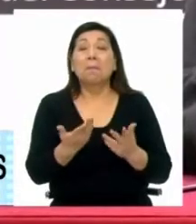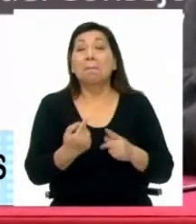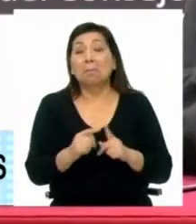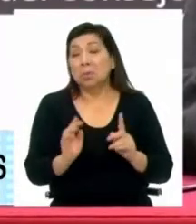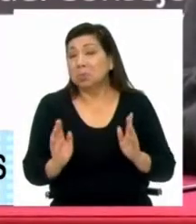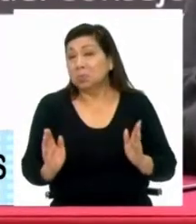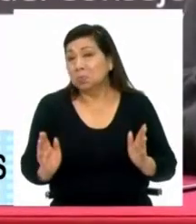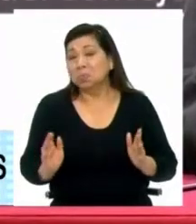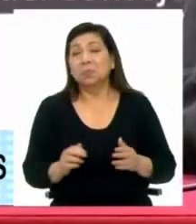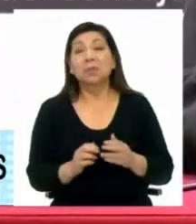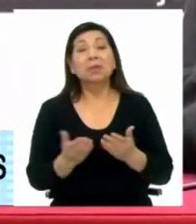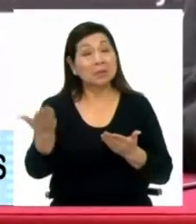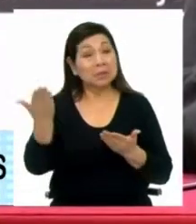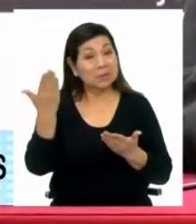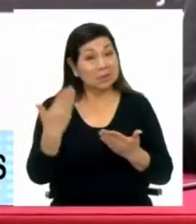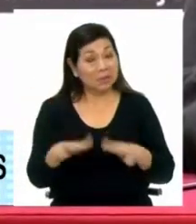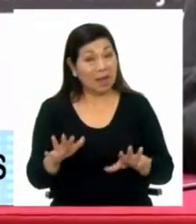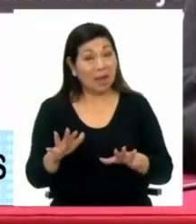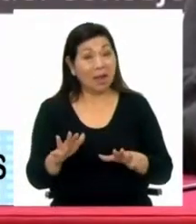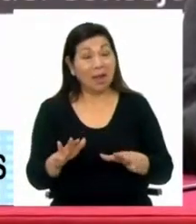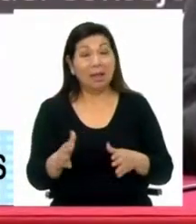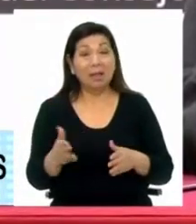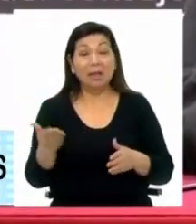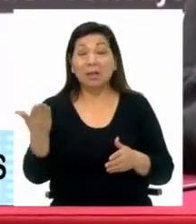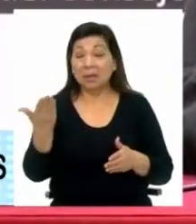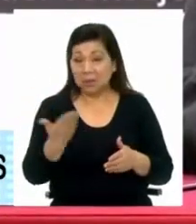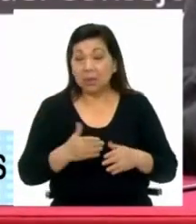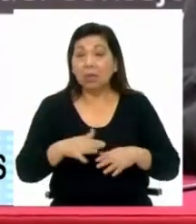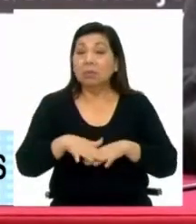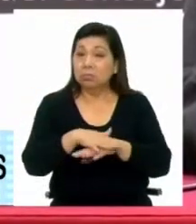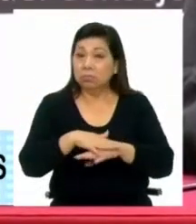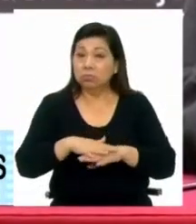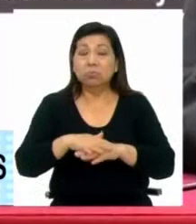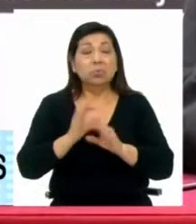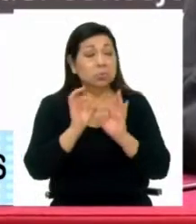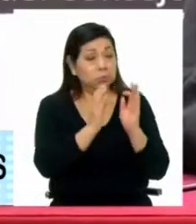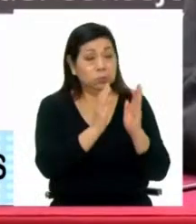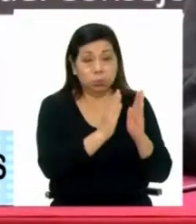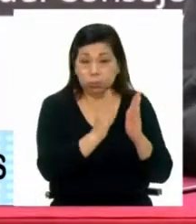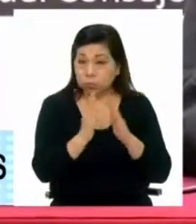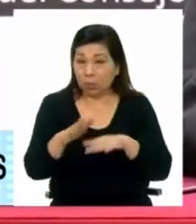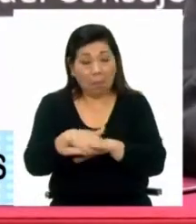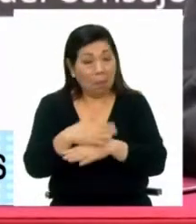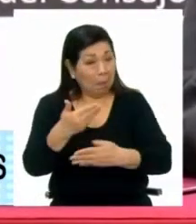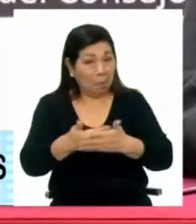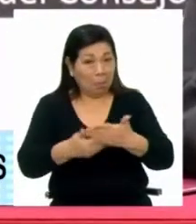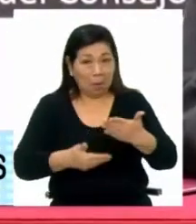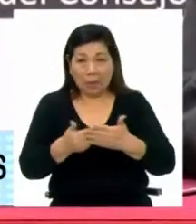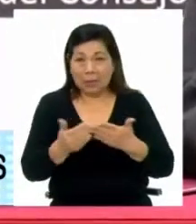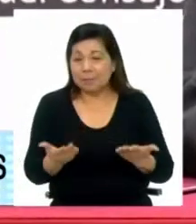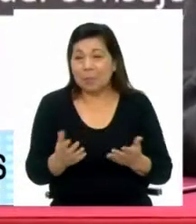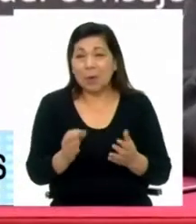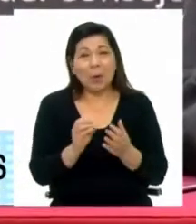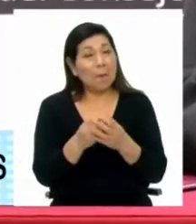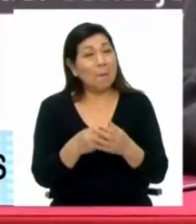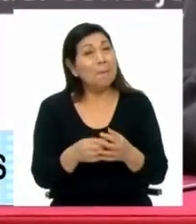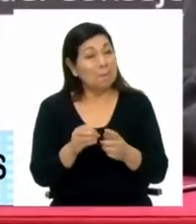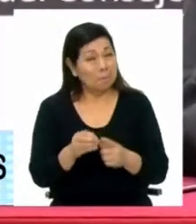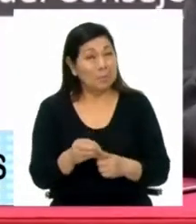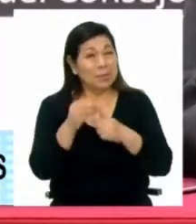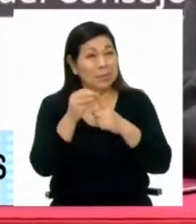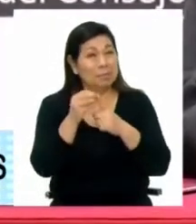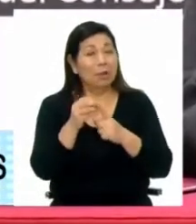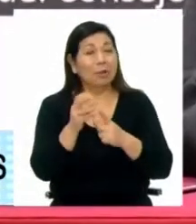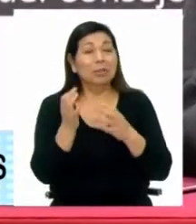presidente. Entonces, recibida la denuncia, se ha procedido con el trámite correspondiente y creo que lo principal es